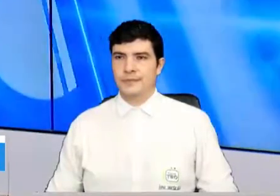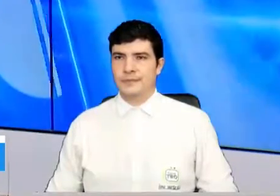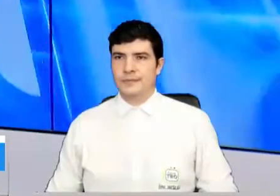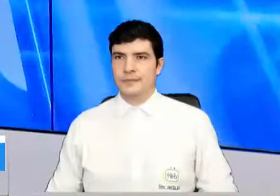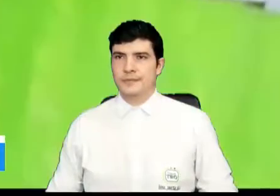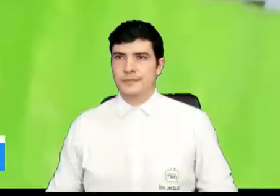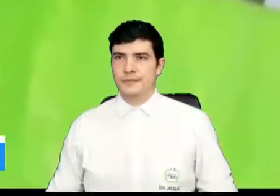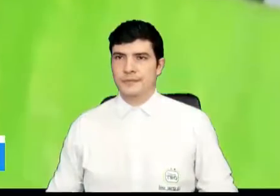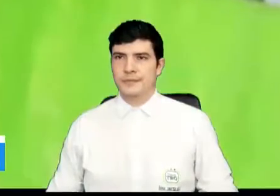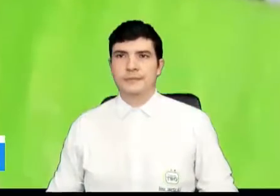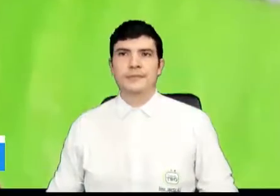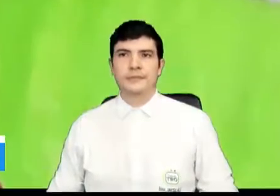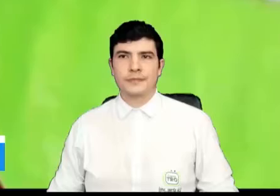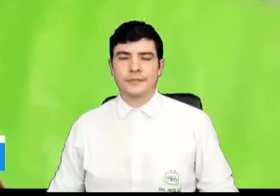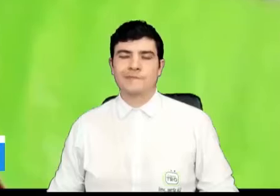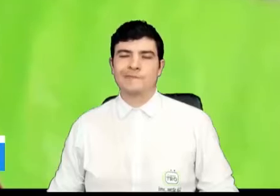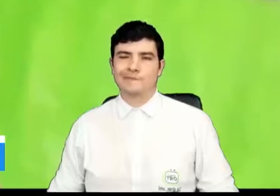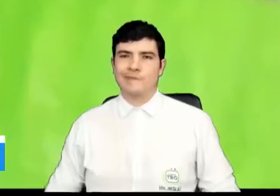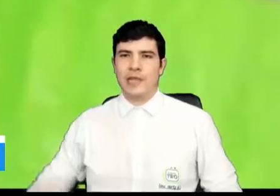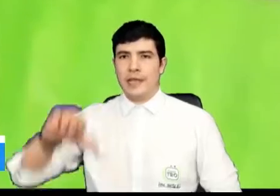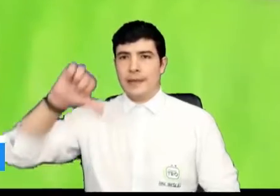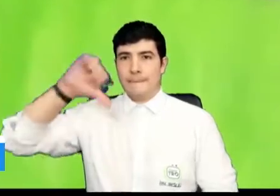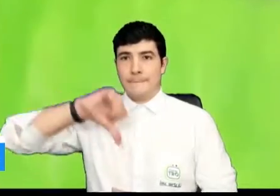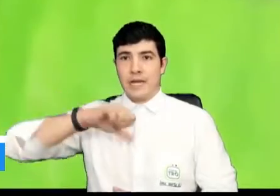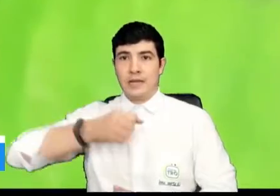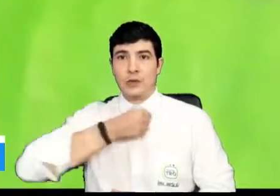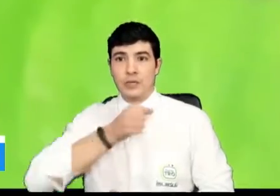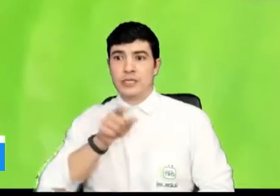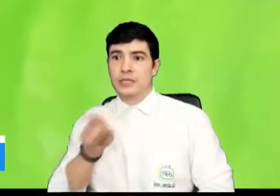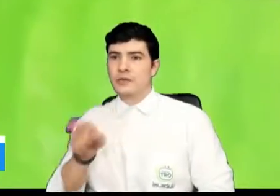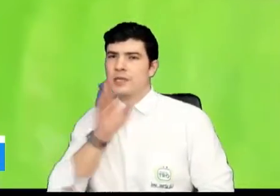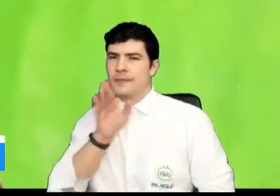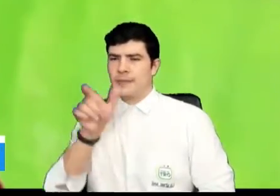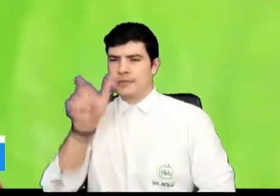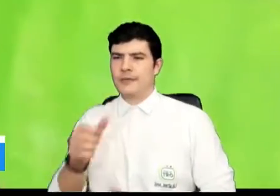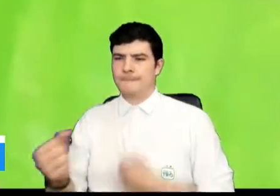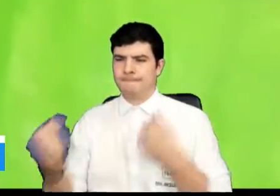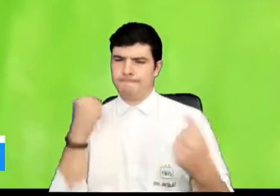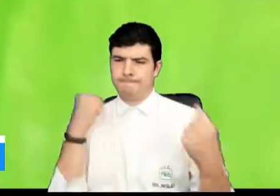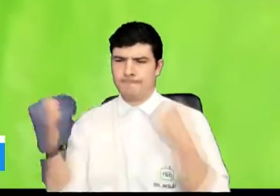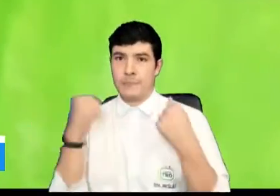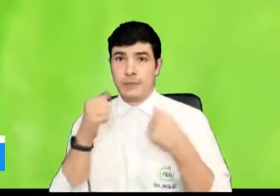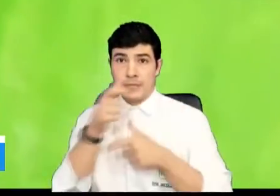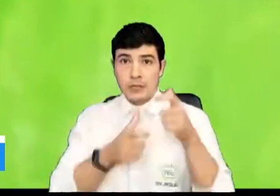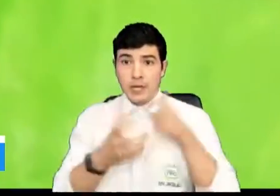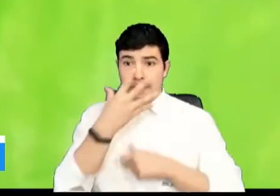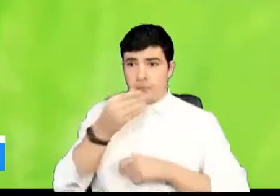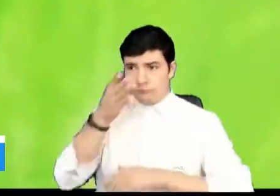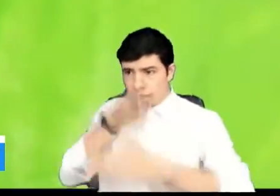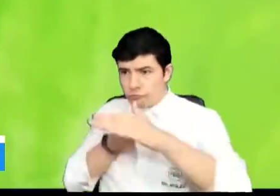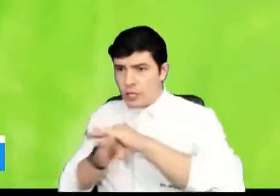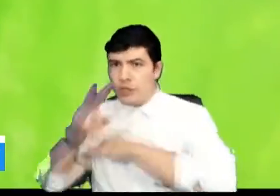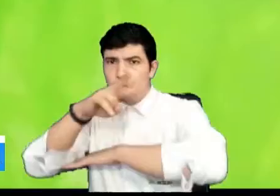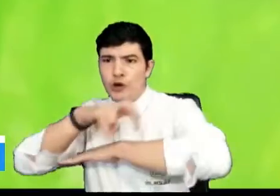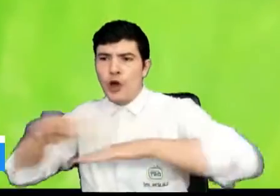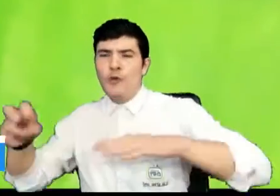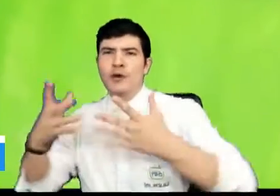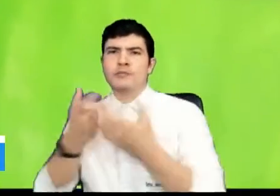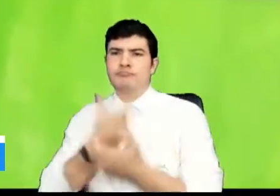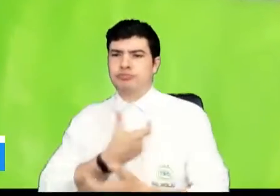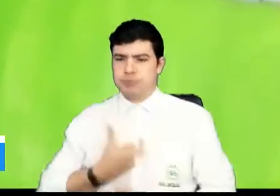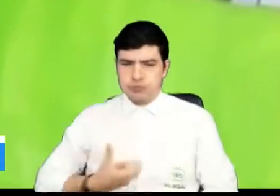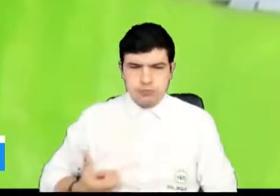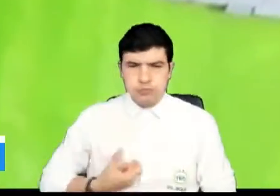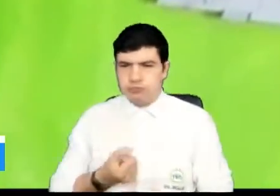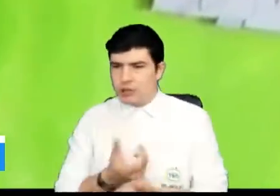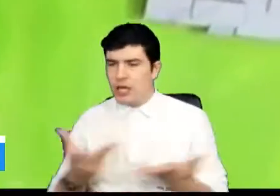Hoy me da muchísima tristeza llegar a mi casa y ver que no hay ni una medalla, de que los delincuentes entran y cometen lo que